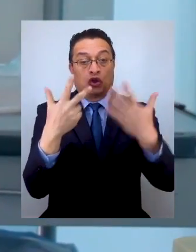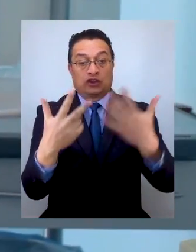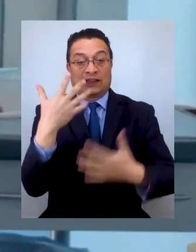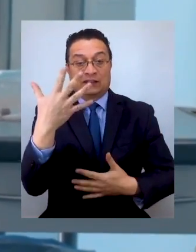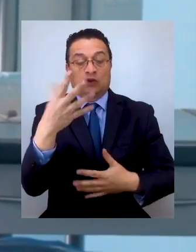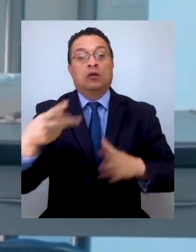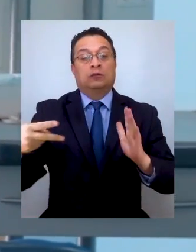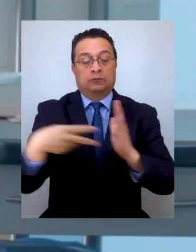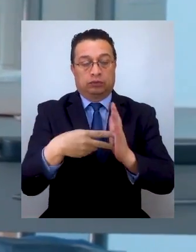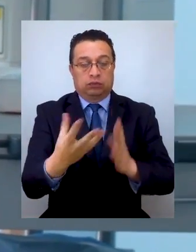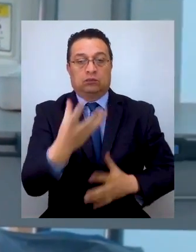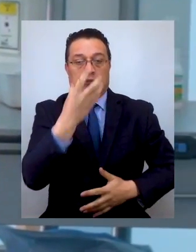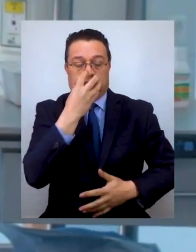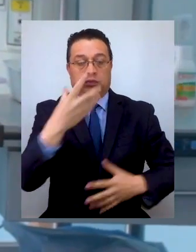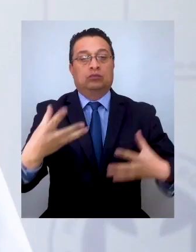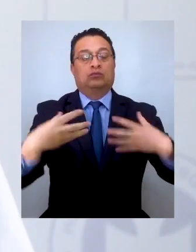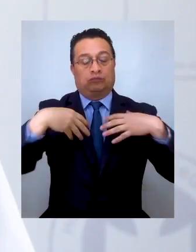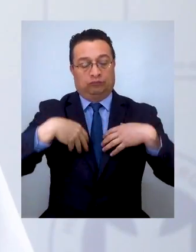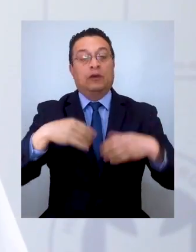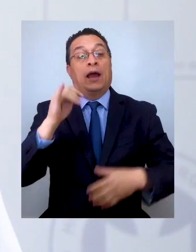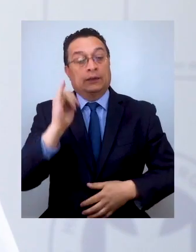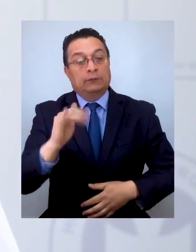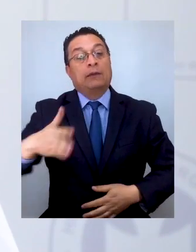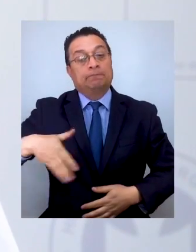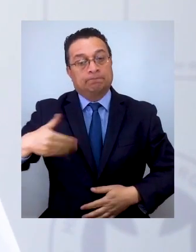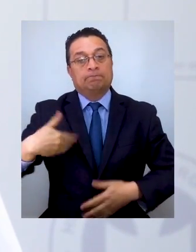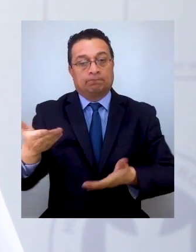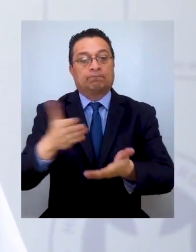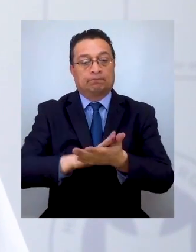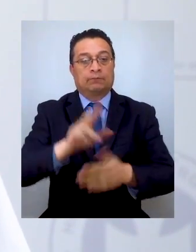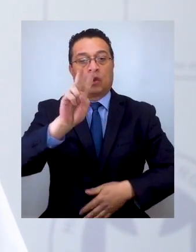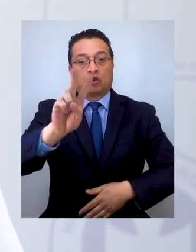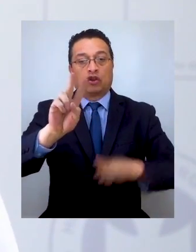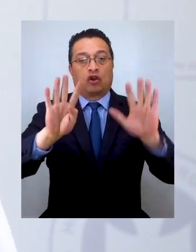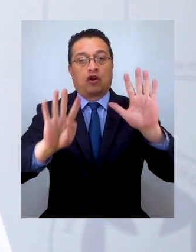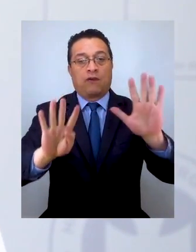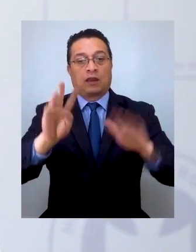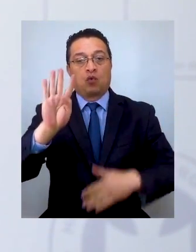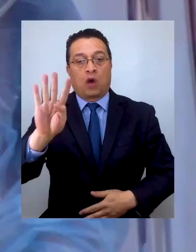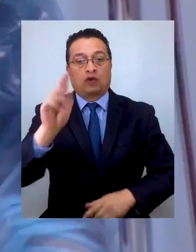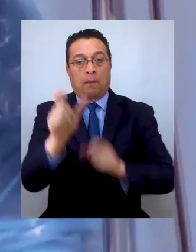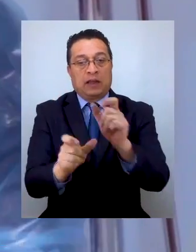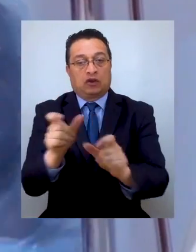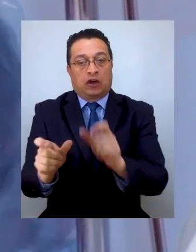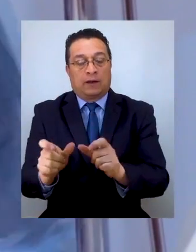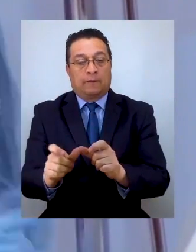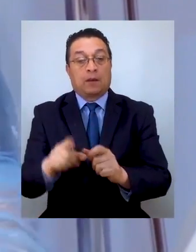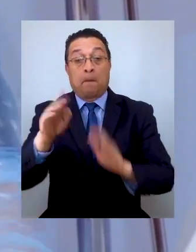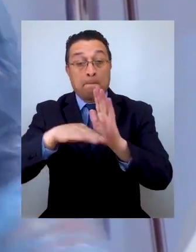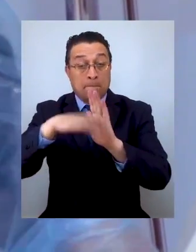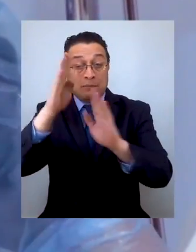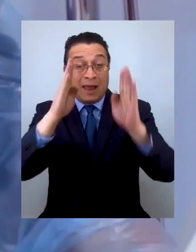485 estuvieron con ventilación mecánica invasiva y lamentablemente fallecieron 294 personas. El